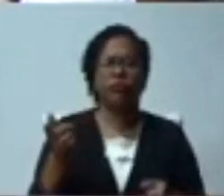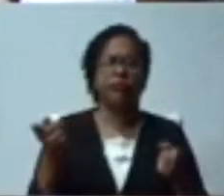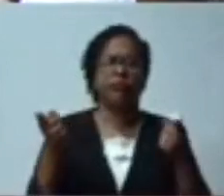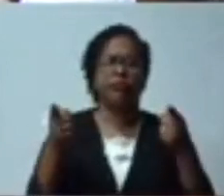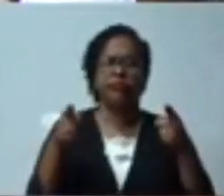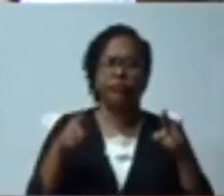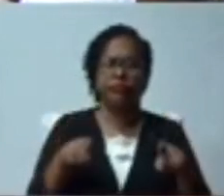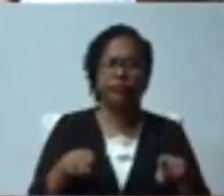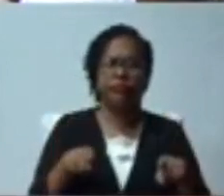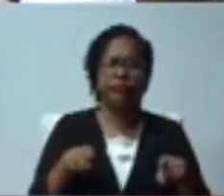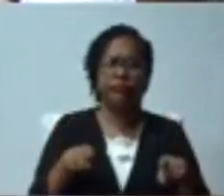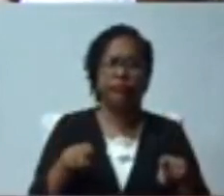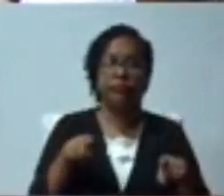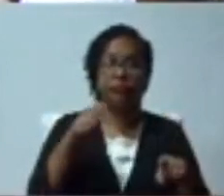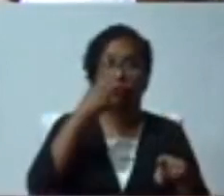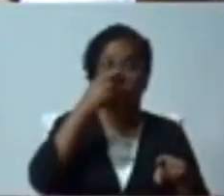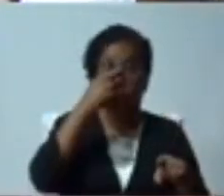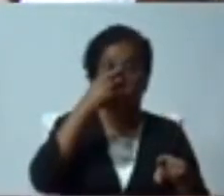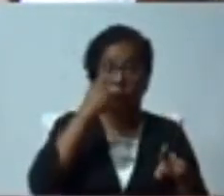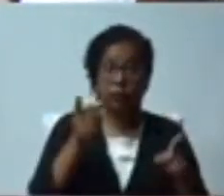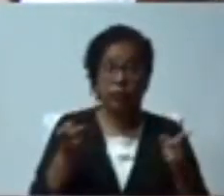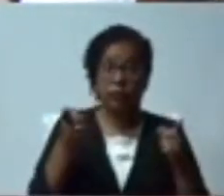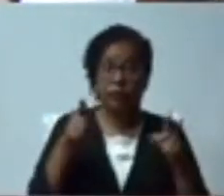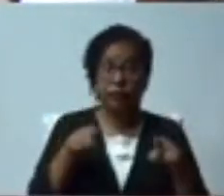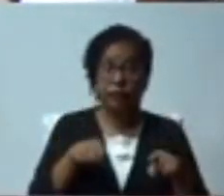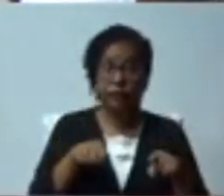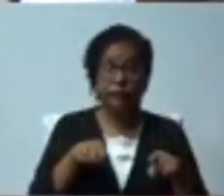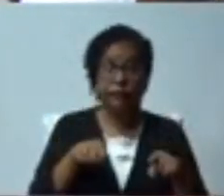de que mientras un vuelo